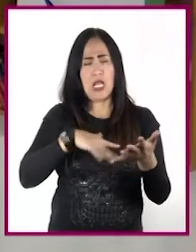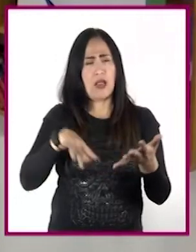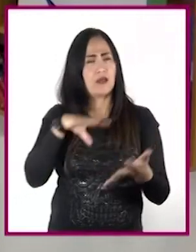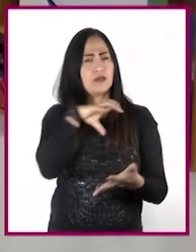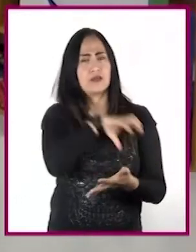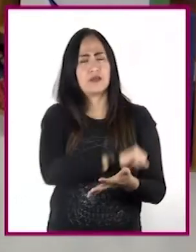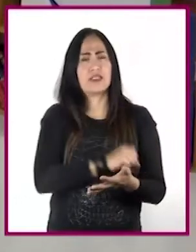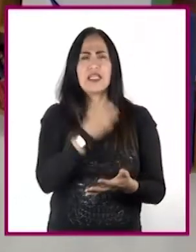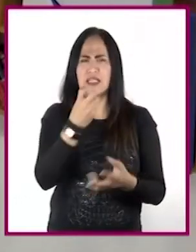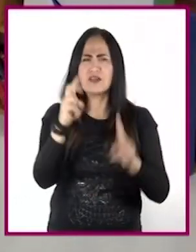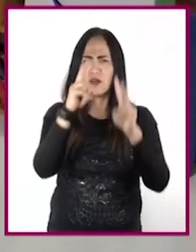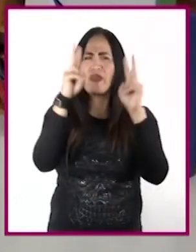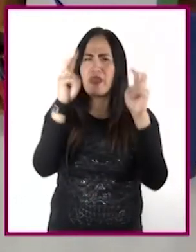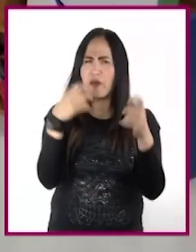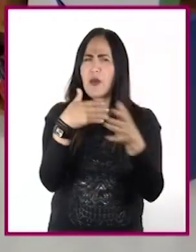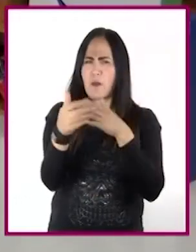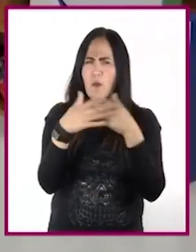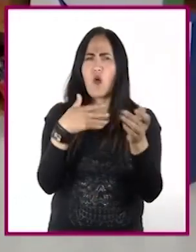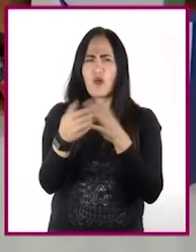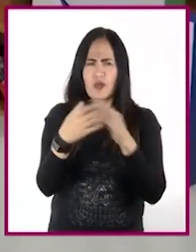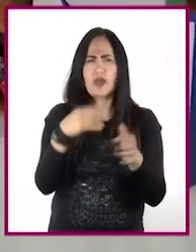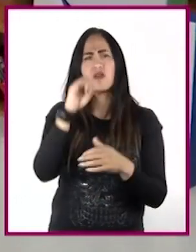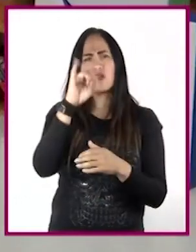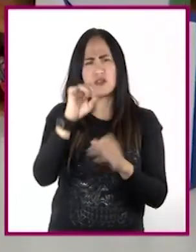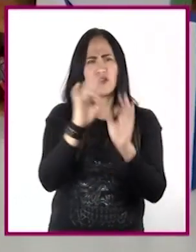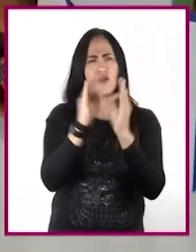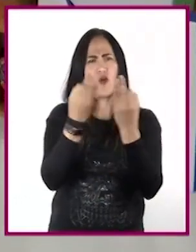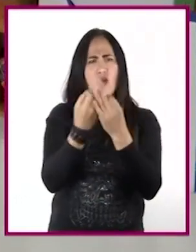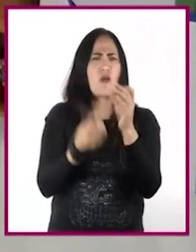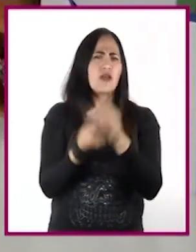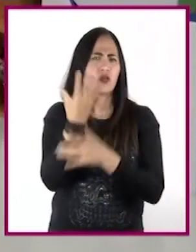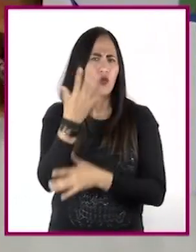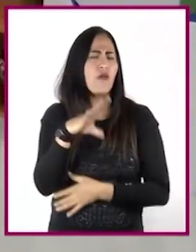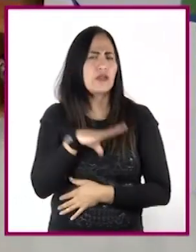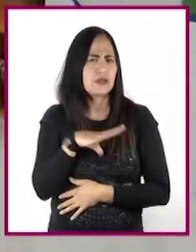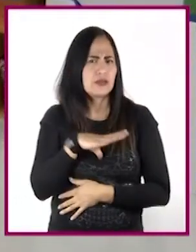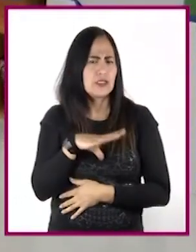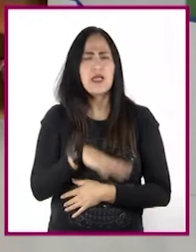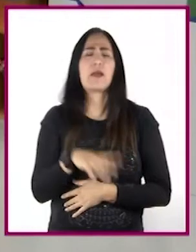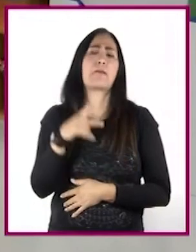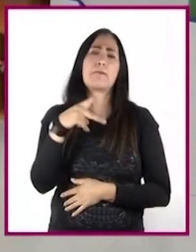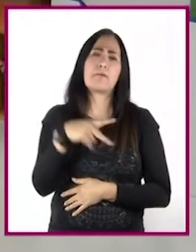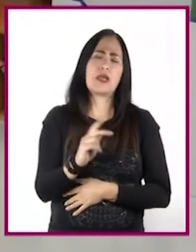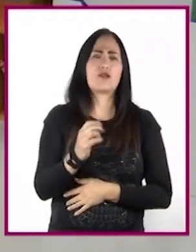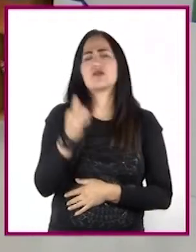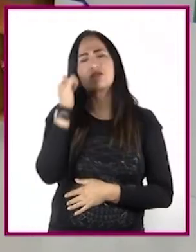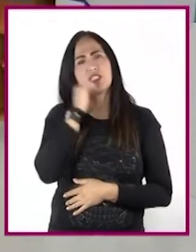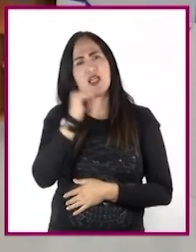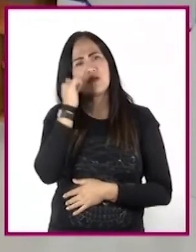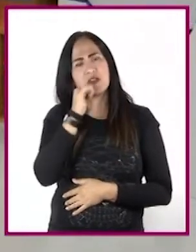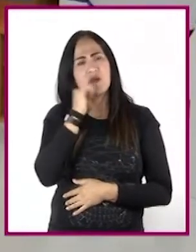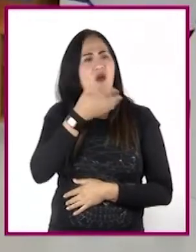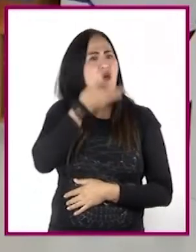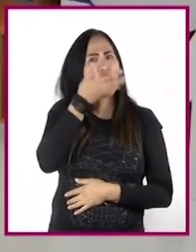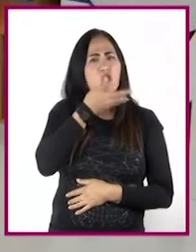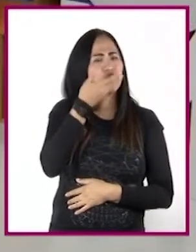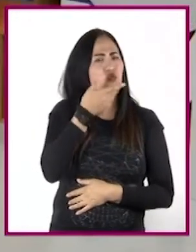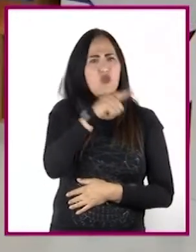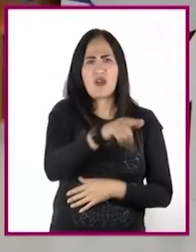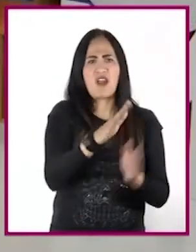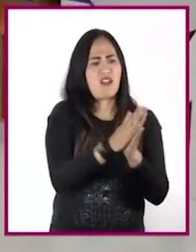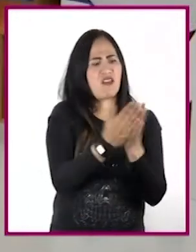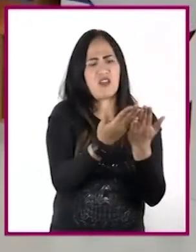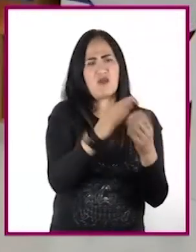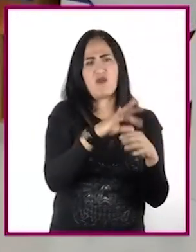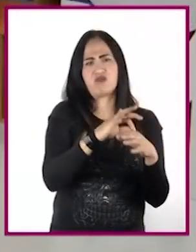tema muy actual si pensamos en los nuevos formatos. Sin embargo, los clásicos siempre serán los